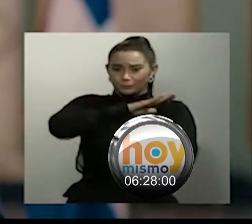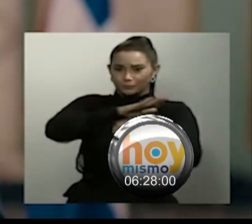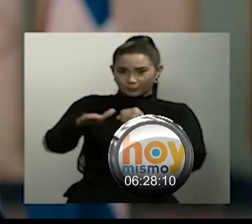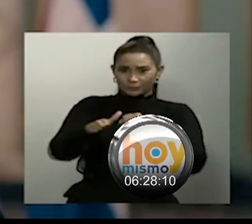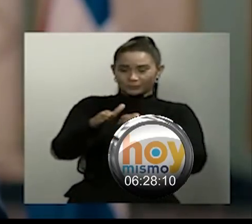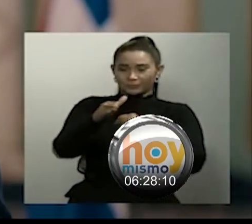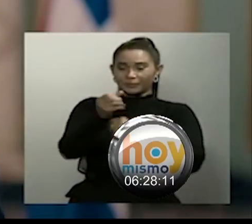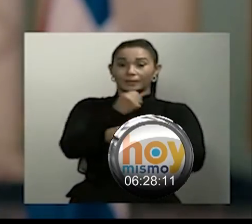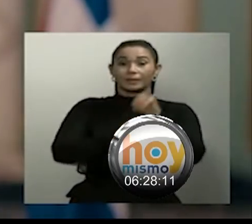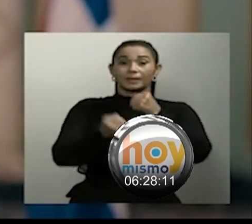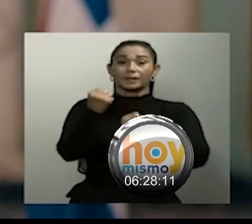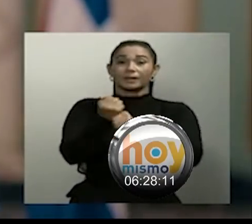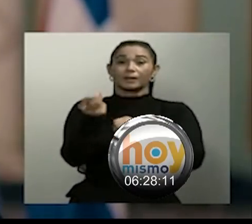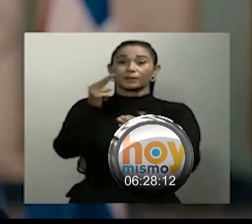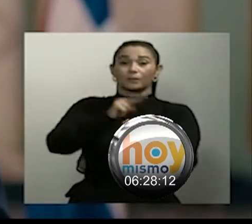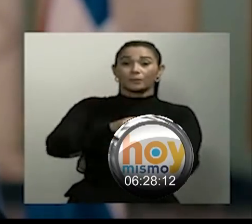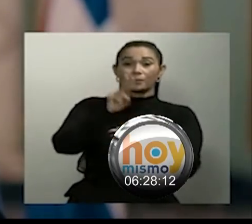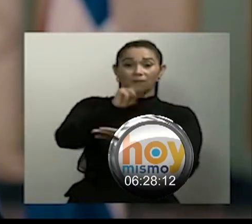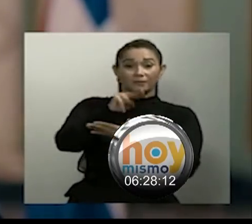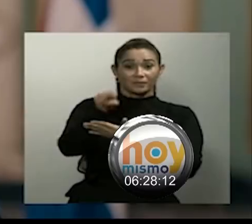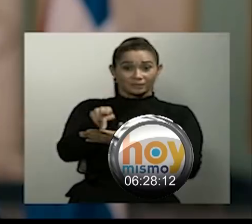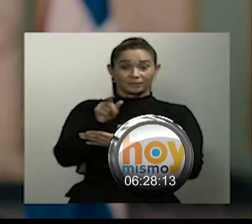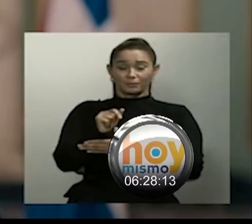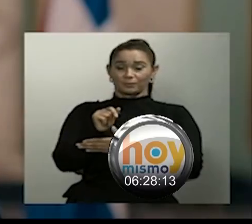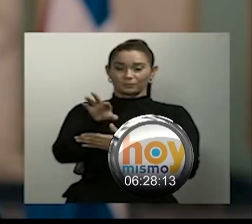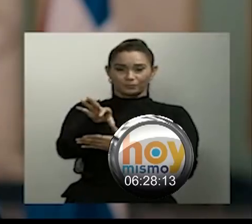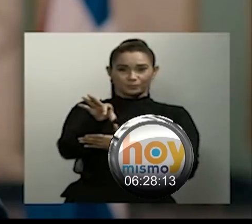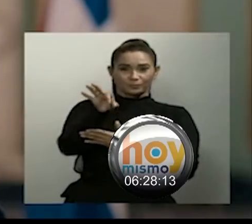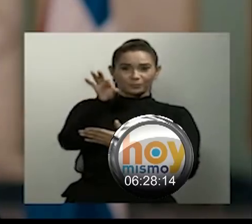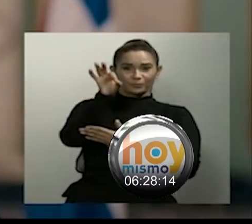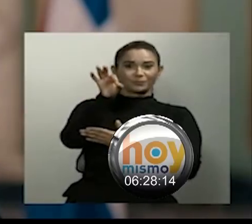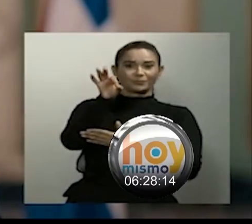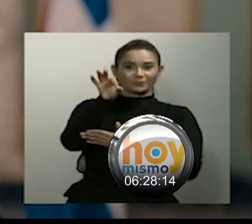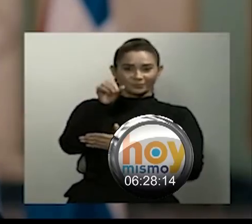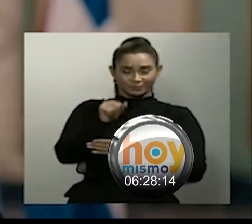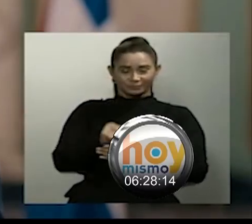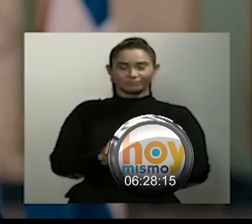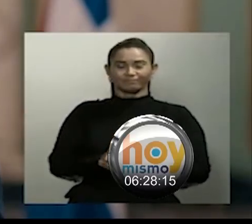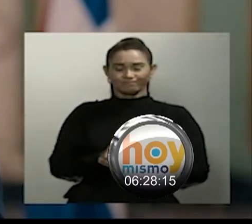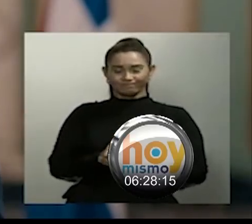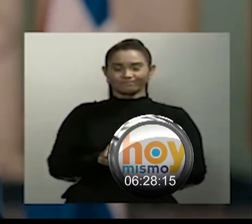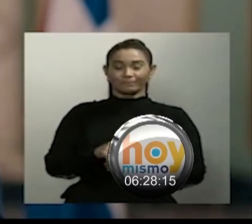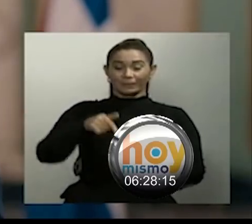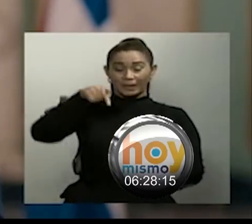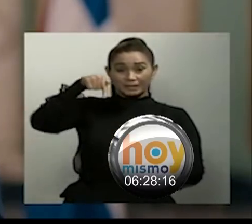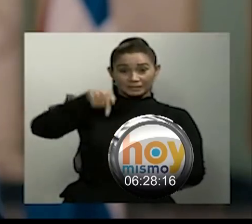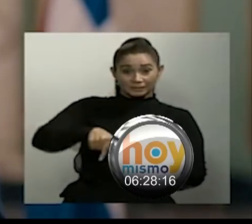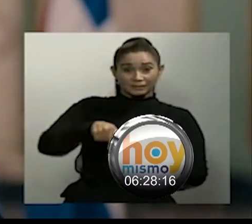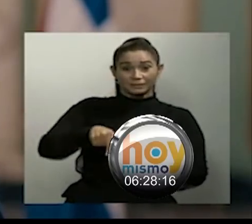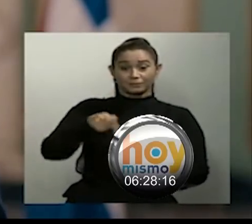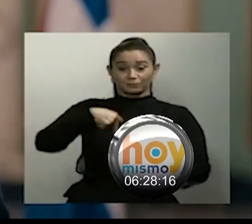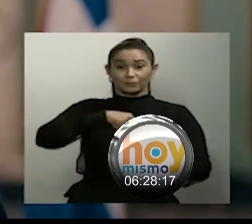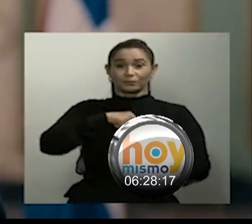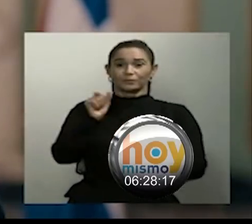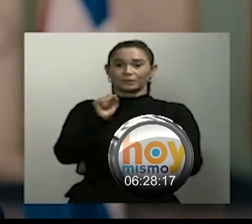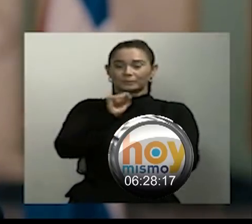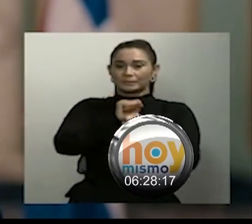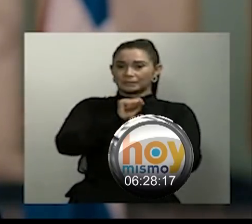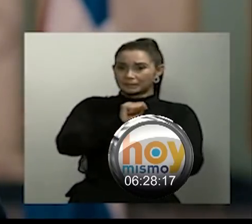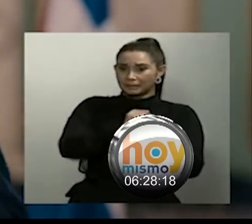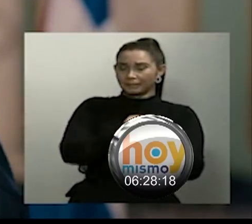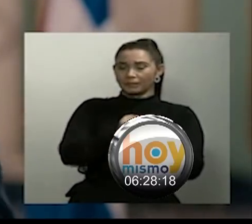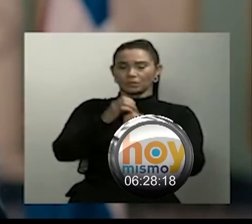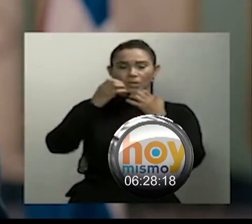Entonces, lleva el contacto con los medios, con los ejecutivos. A partir de ahí, tú también